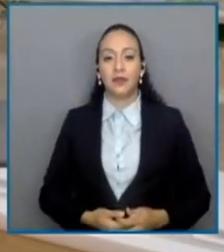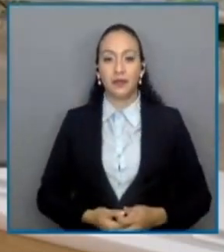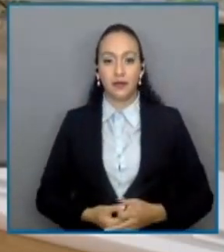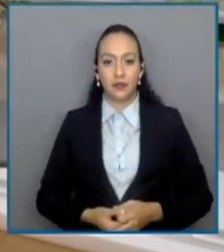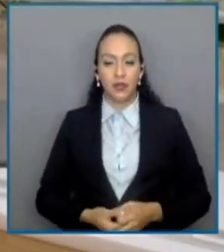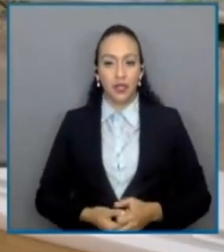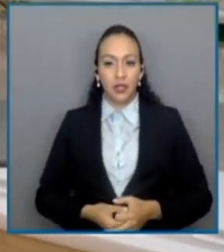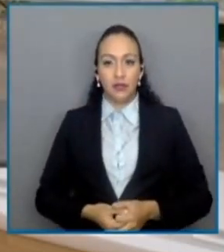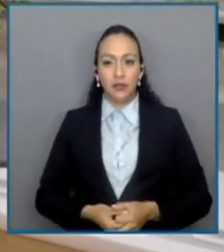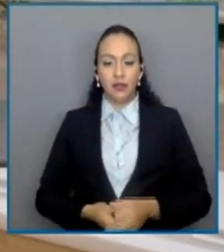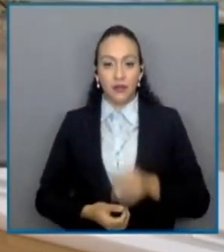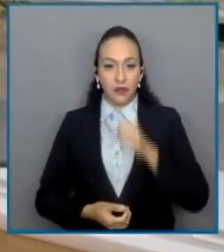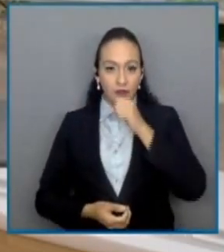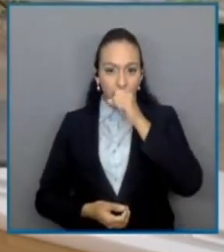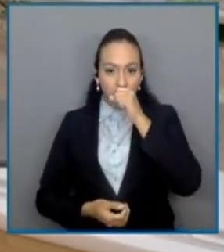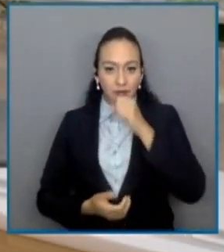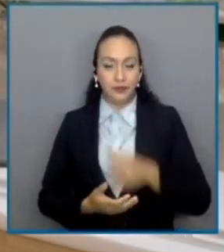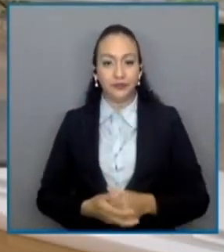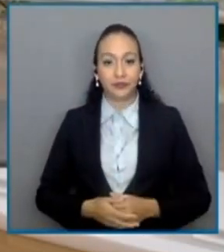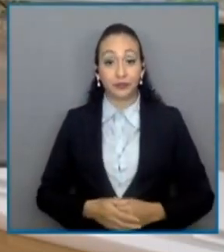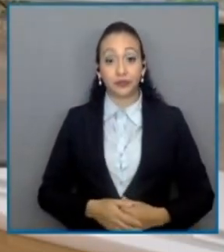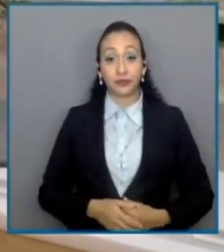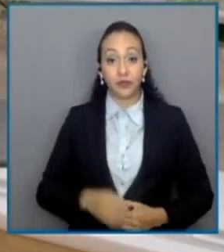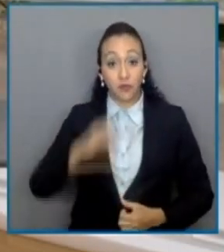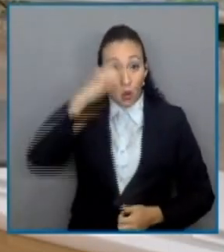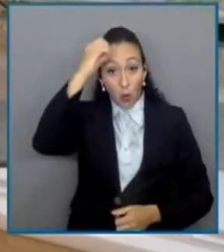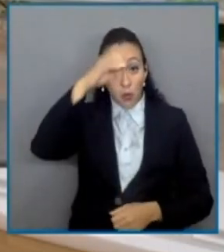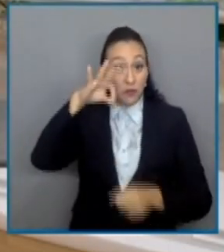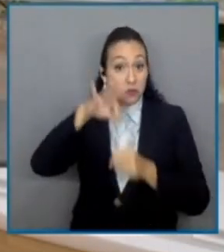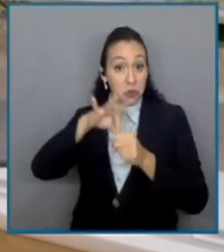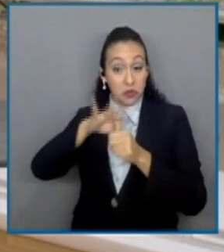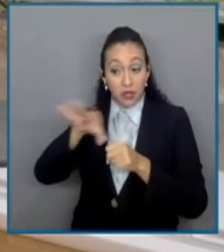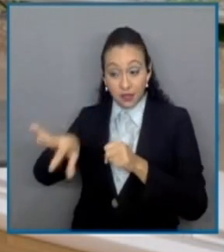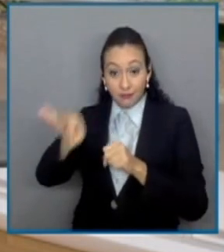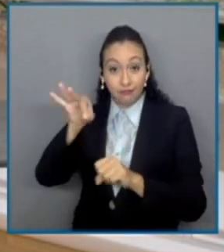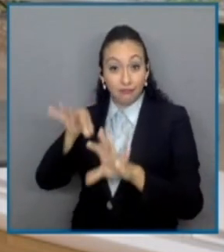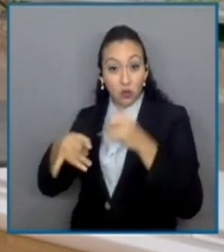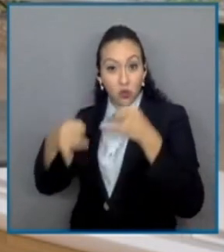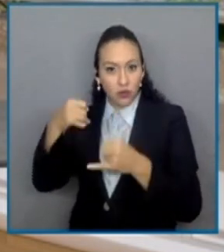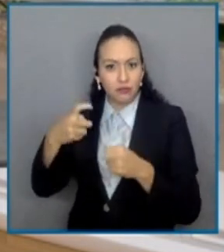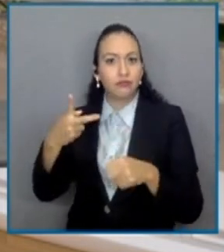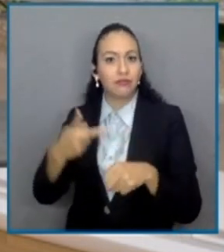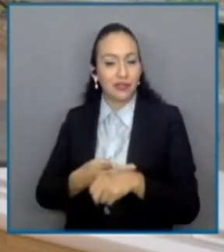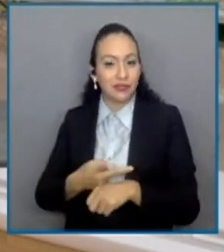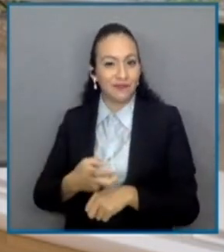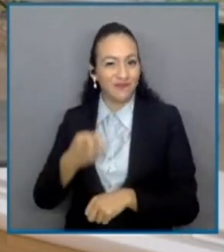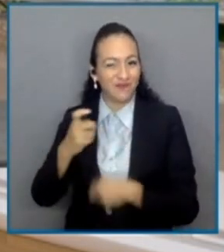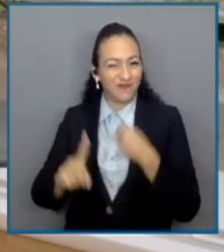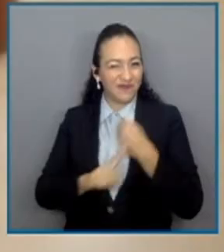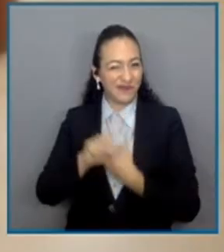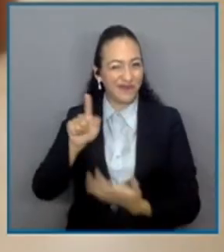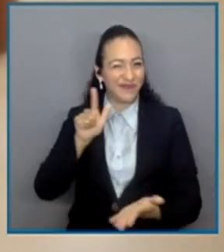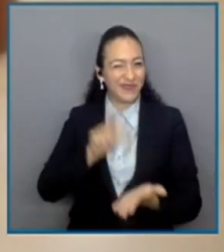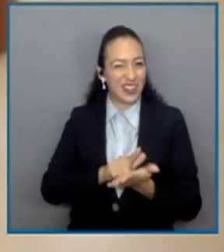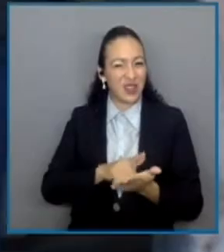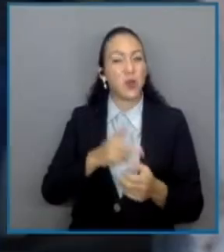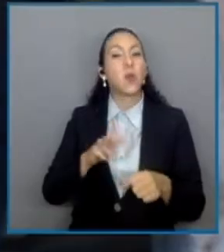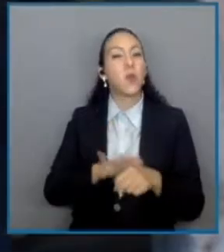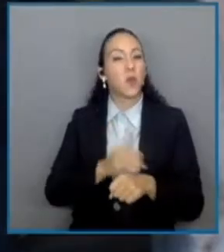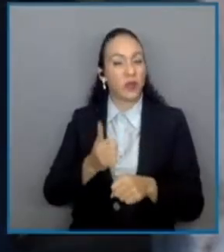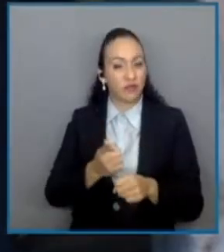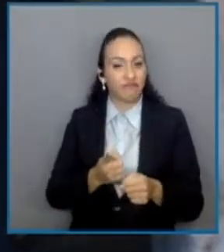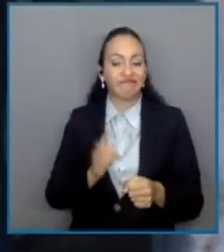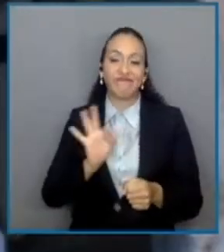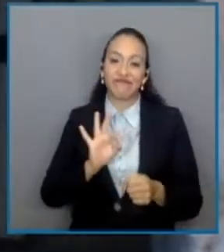Y elegir popularmente a las personas juzgadoras crearía un vacío jurídico y puede sumir al Poder Judicial de la Federación en